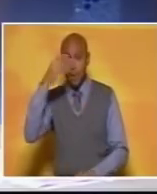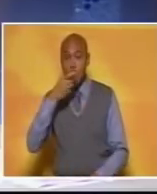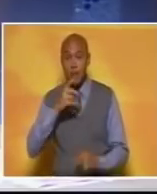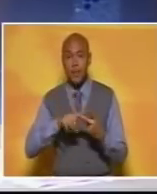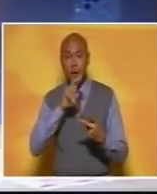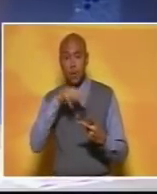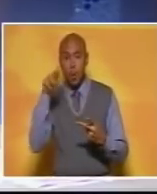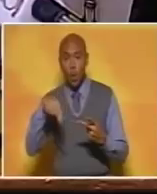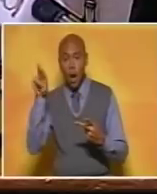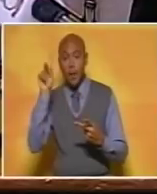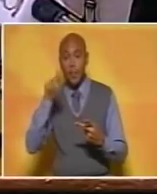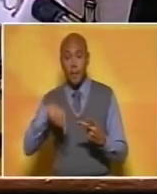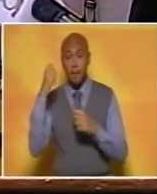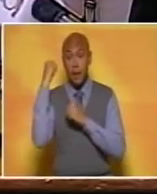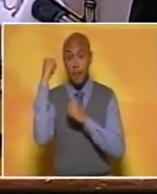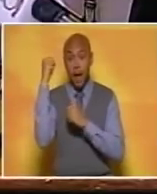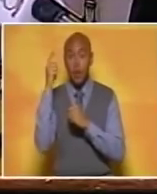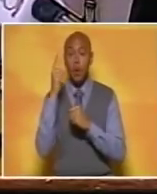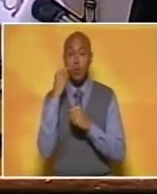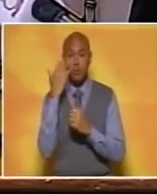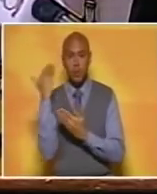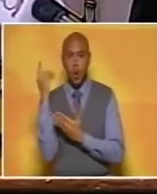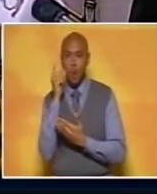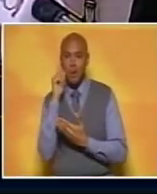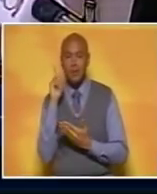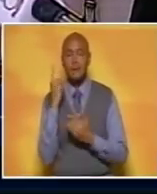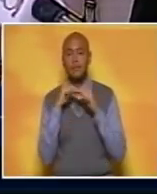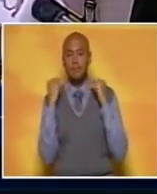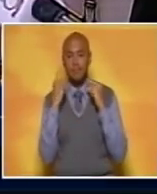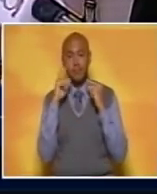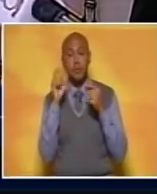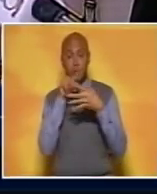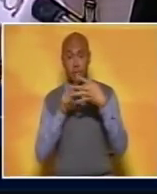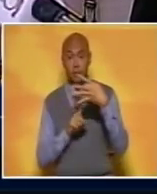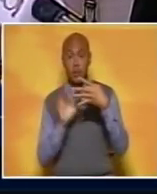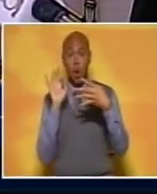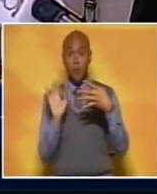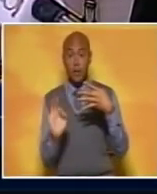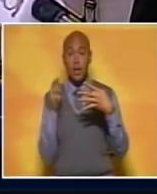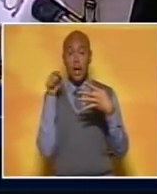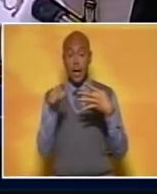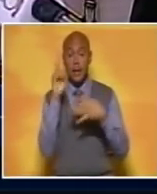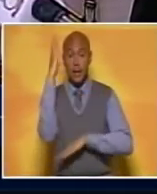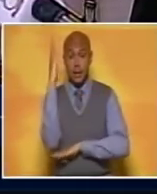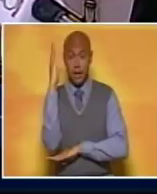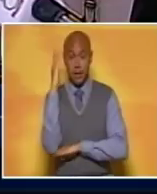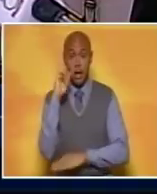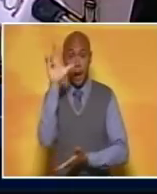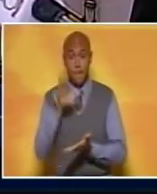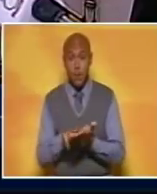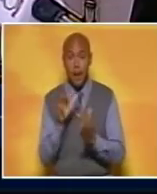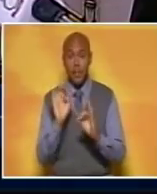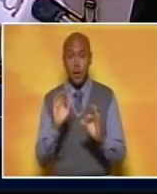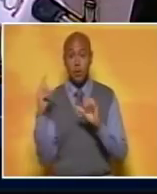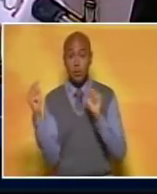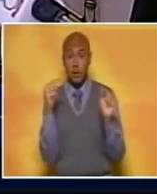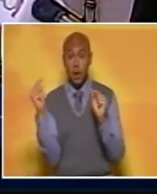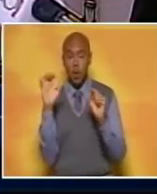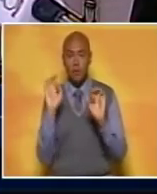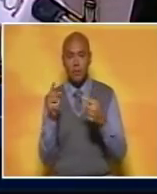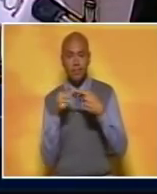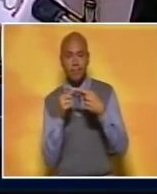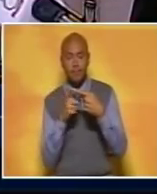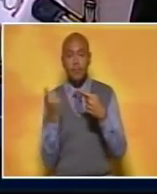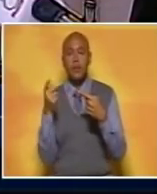y Barbados. Urosa Sabino recordó que las 4 condiciones de la Iglesia para continuar validando el diálogo no se han cumplido, como lo son